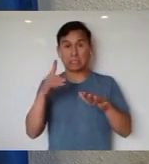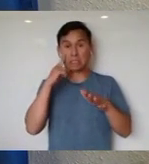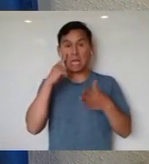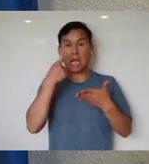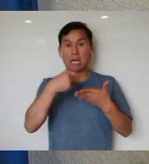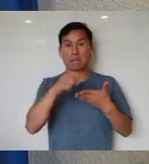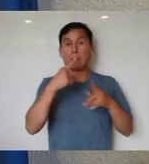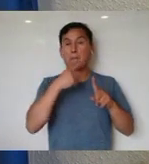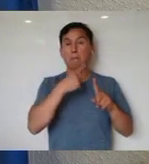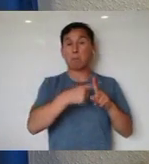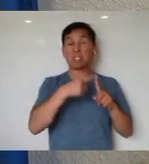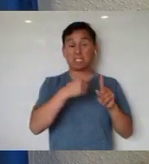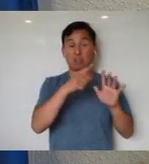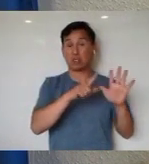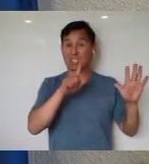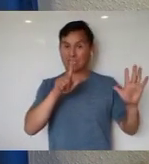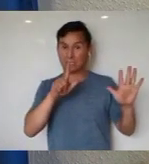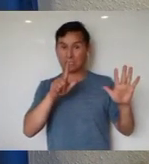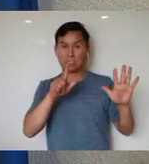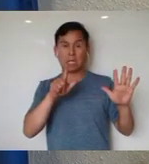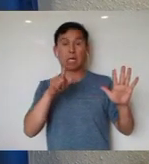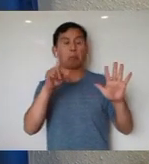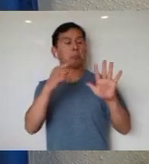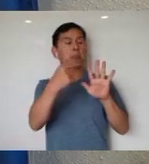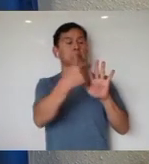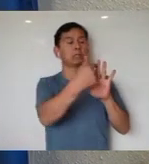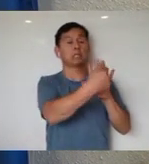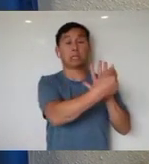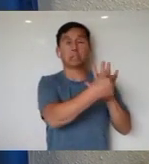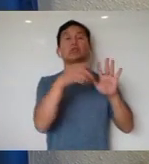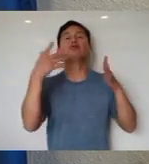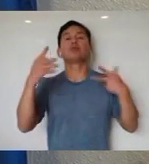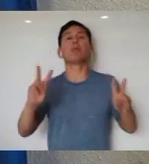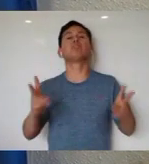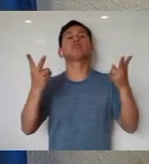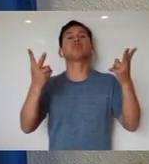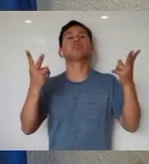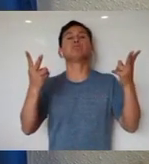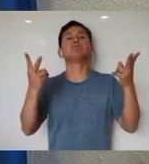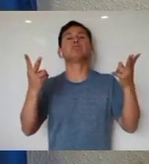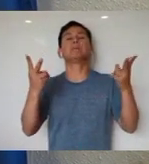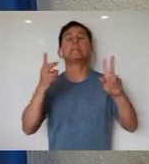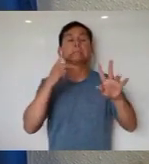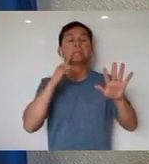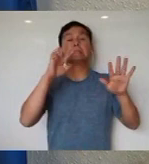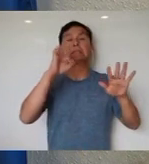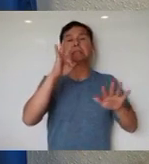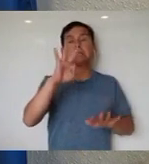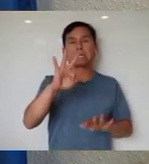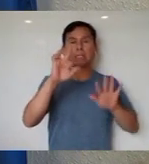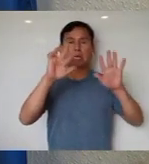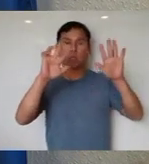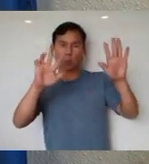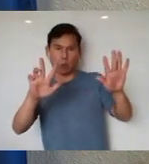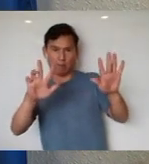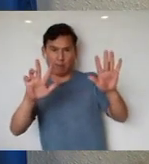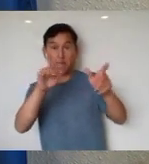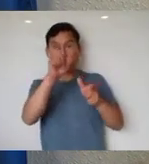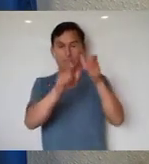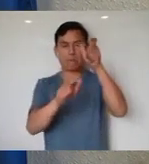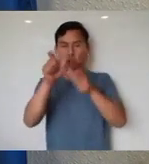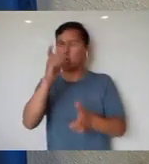COVID positivo de estas 7, 3 se encuentran recuperados y mantenemos 39 personas en